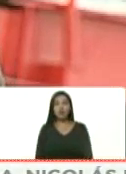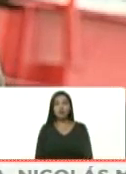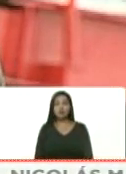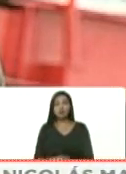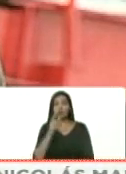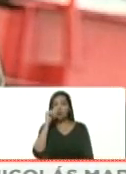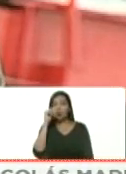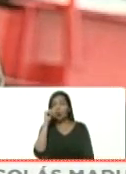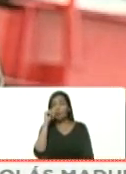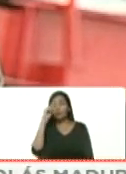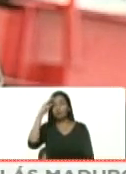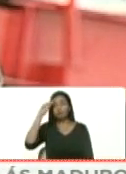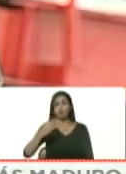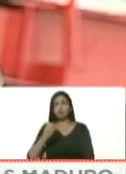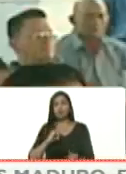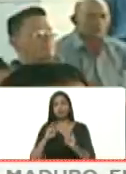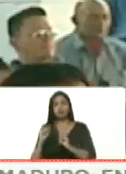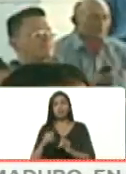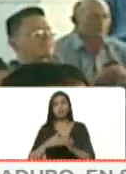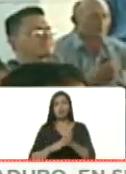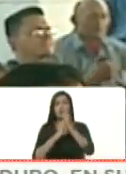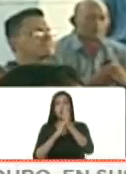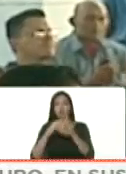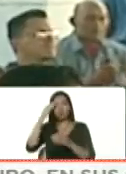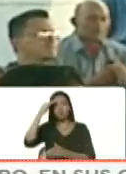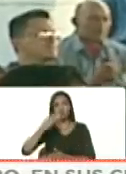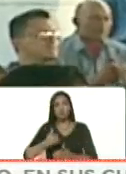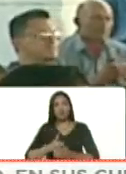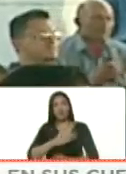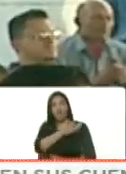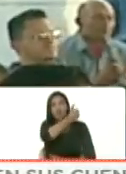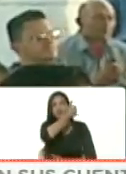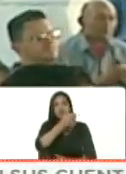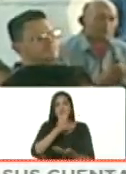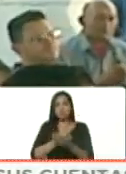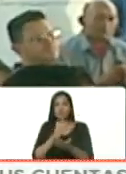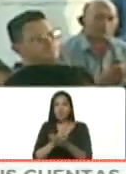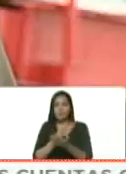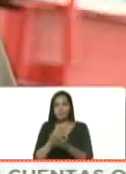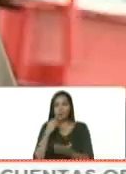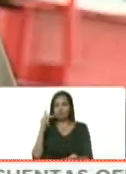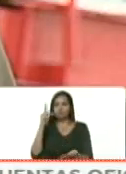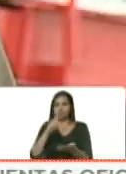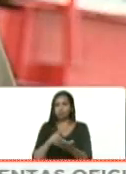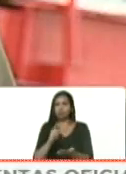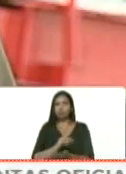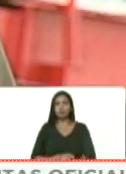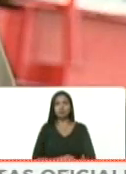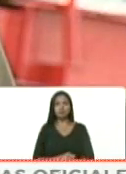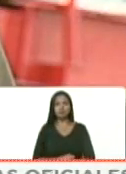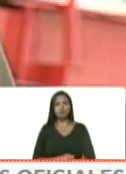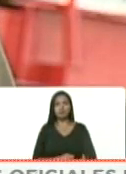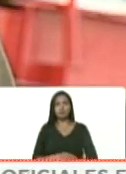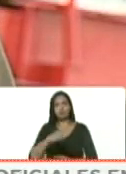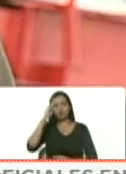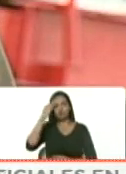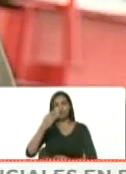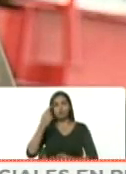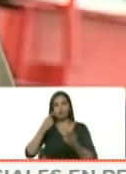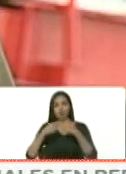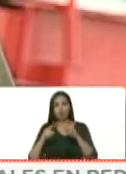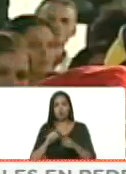Churio, jefe del Estado Mayor de la Comandancia en Jefe, siempre presente. al vicealmirante Gustavo Enrique